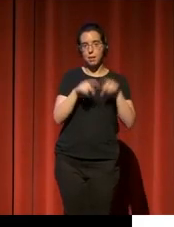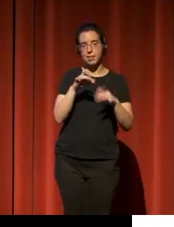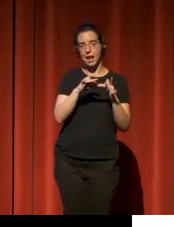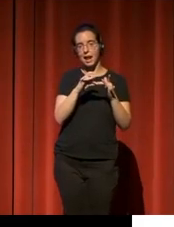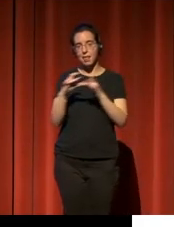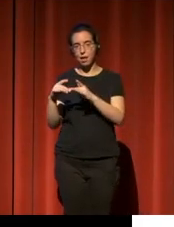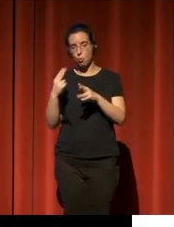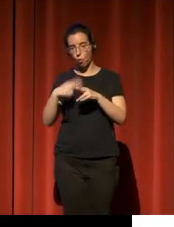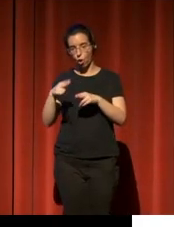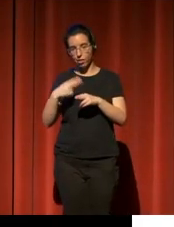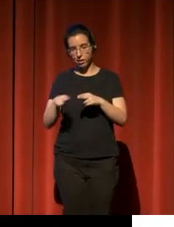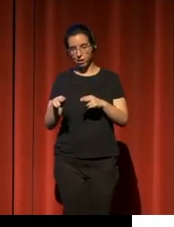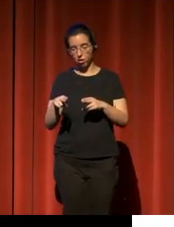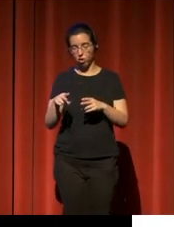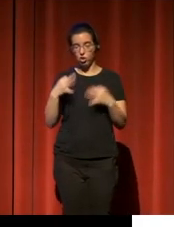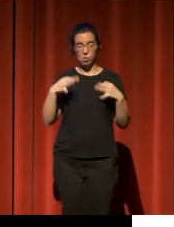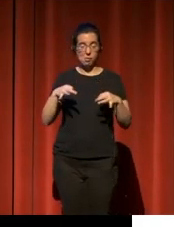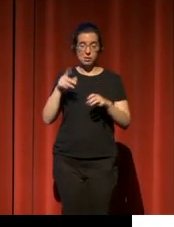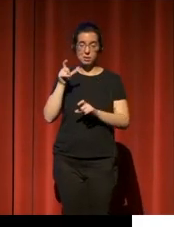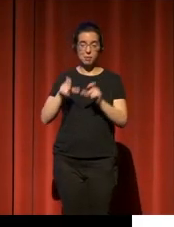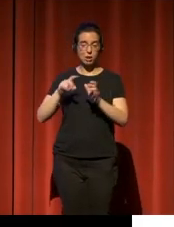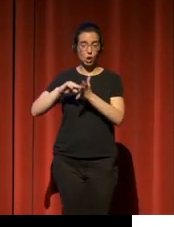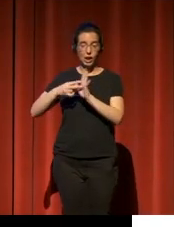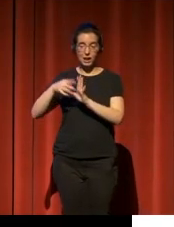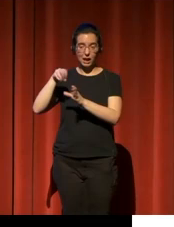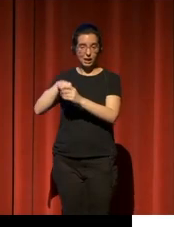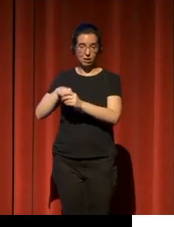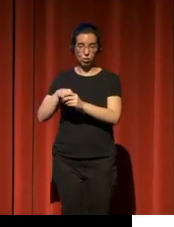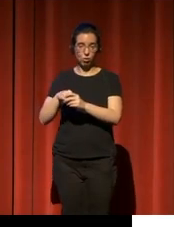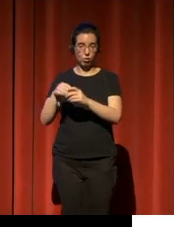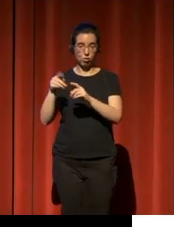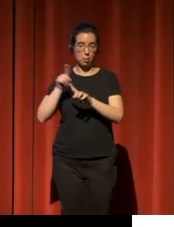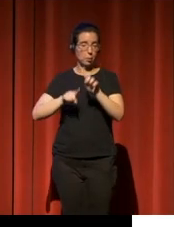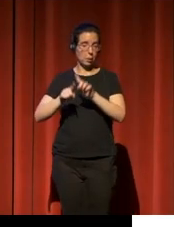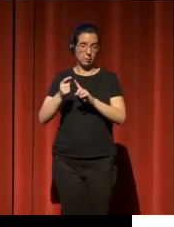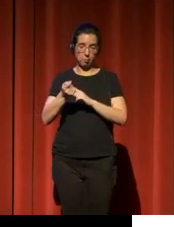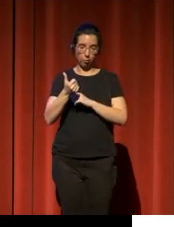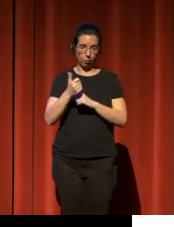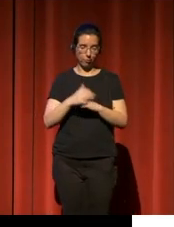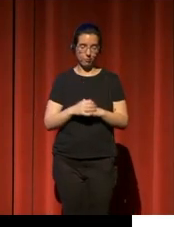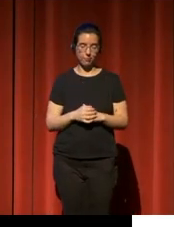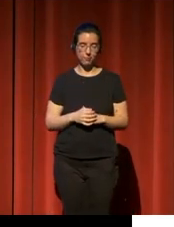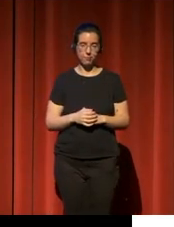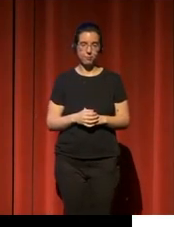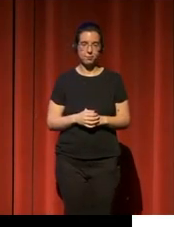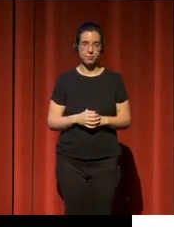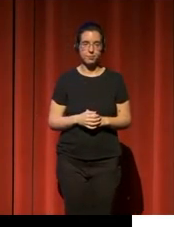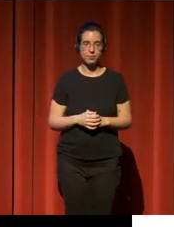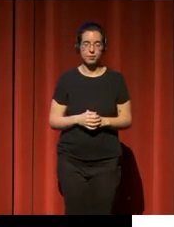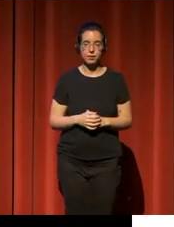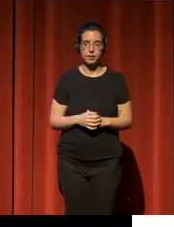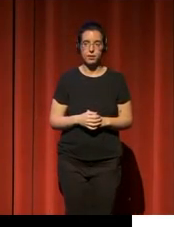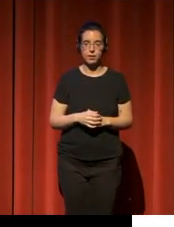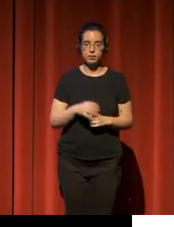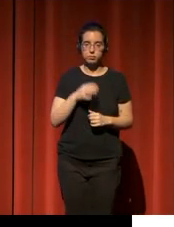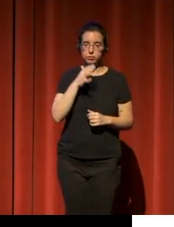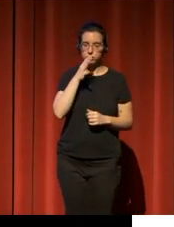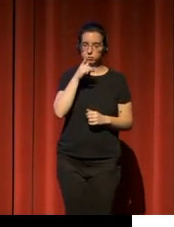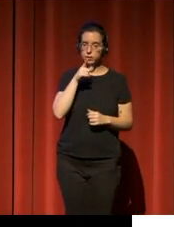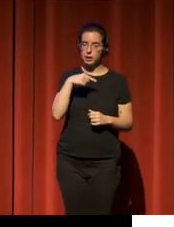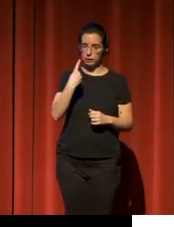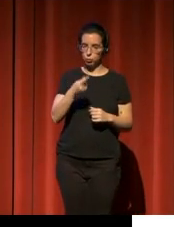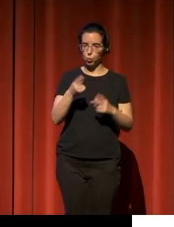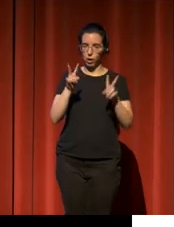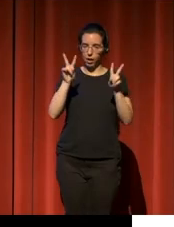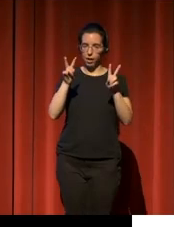personal digamos que con la biblioteca en en sí eh ahora ahora incluyo una ahora paso a una cita de